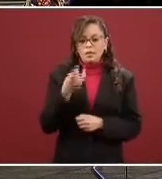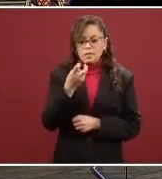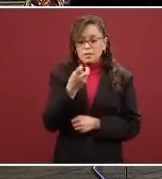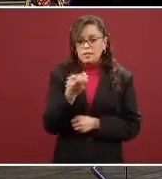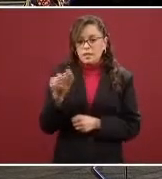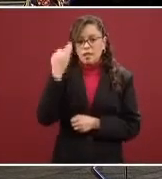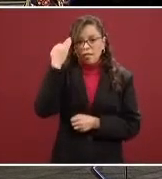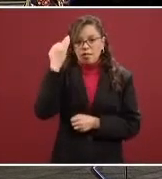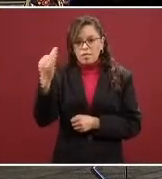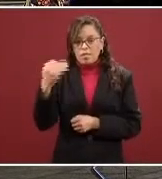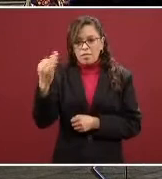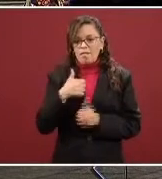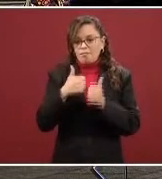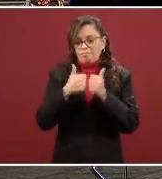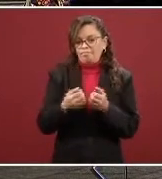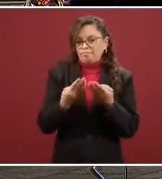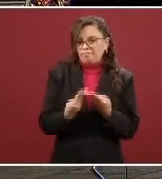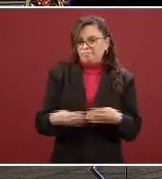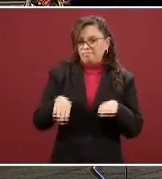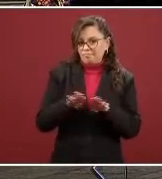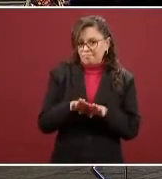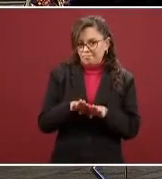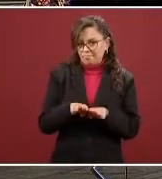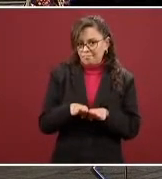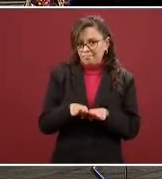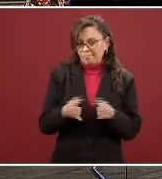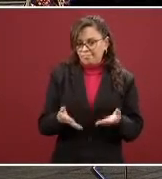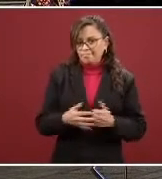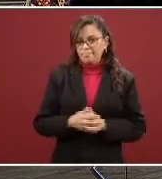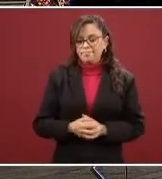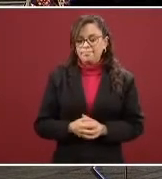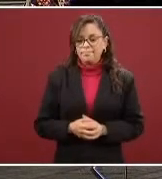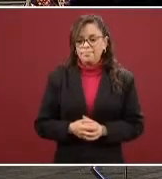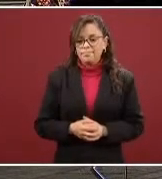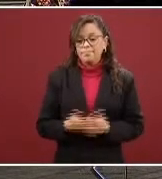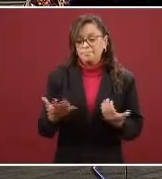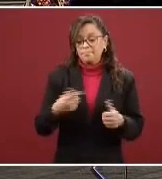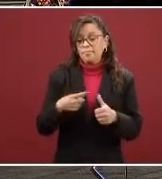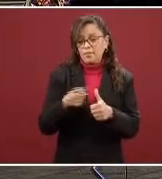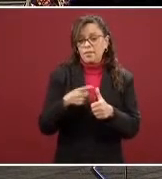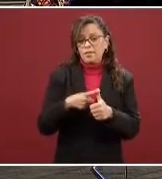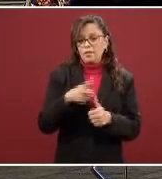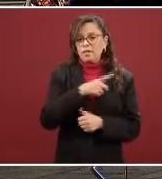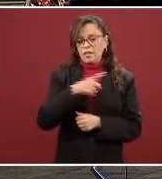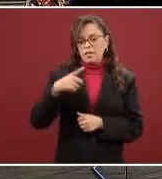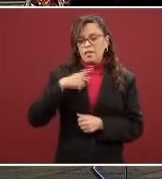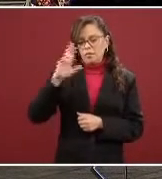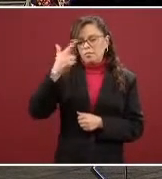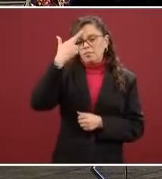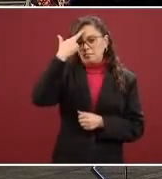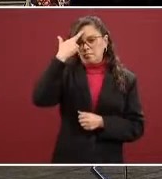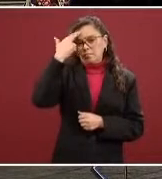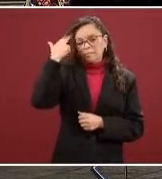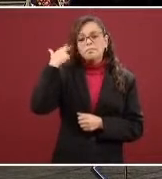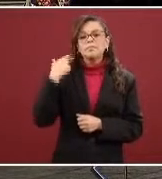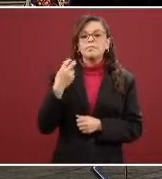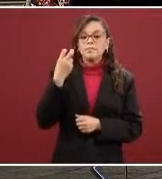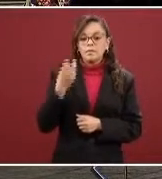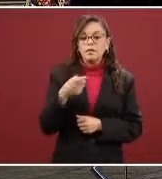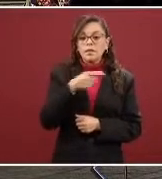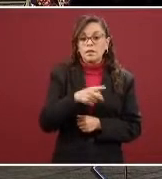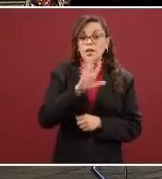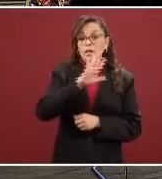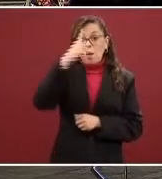jornada de sano distanciamiento. Pues bueno, primero es recordar que es una medida y una situación